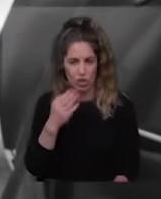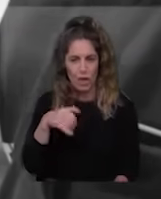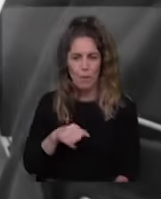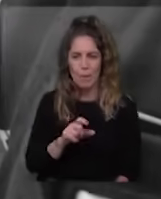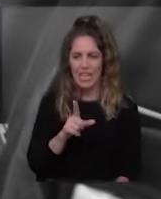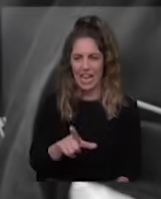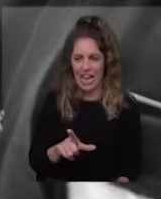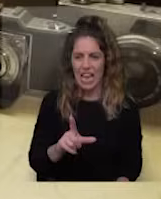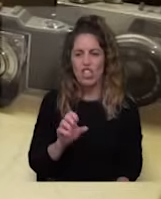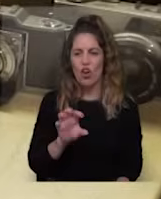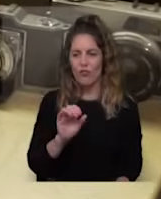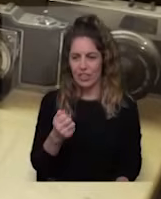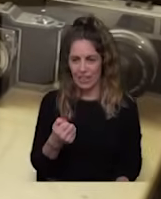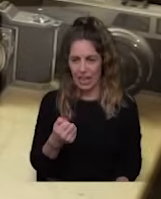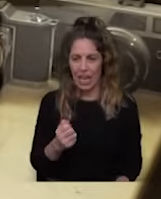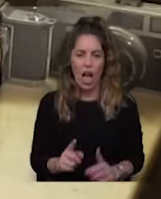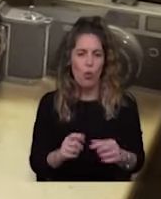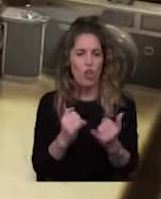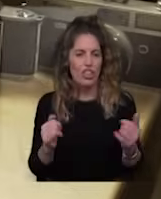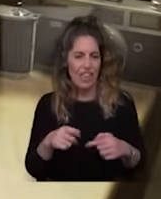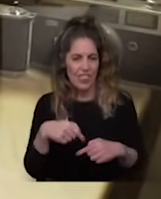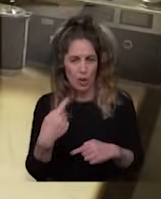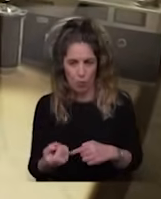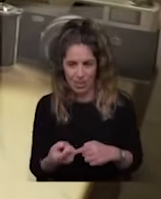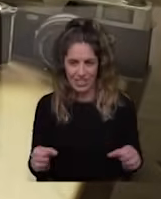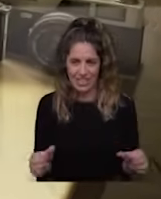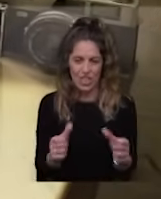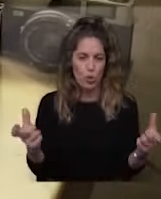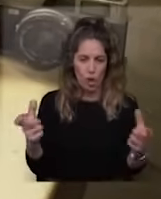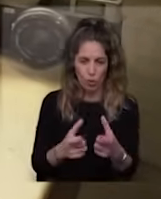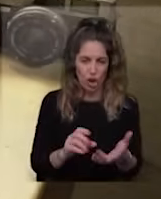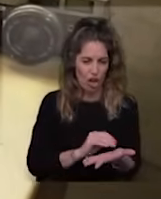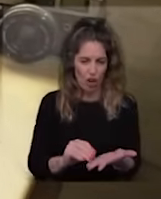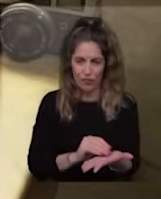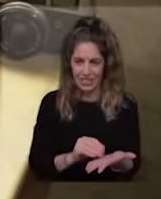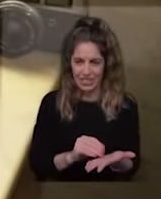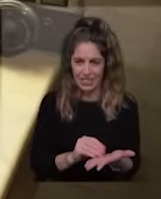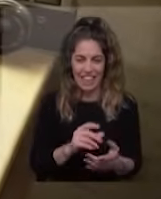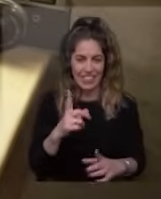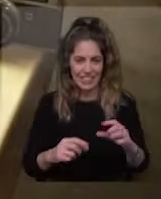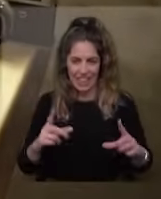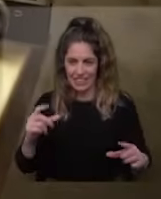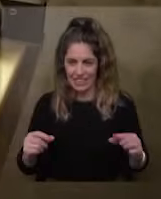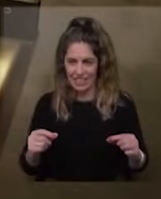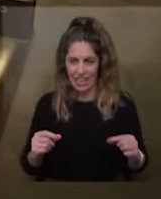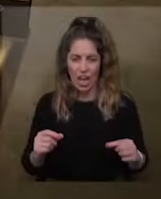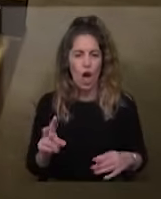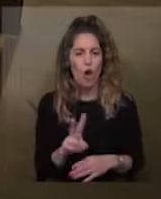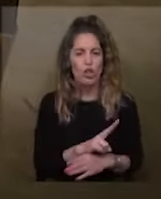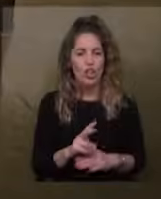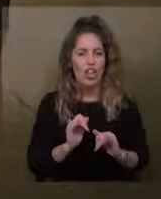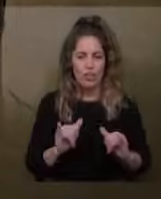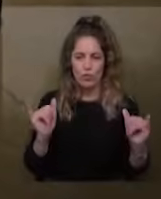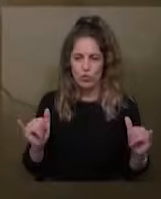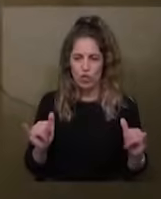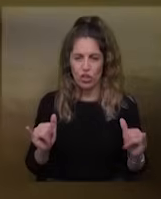Sofía abeleira algunos días después se realizó una reunión en la oficina de estadística contor y difusión